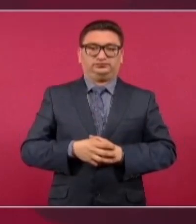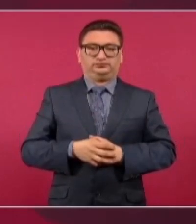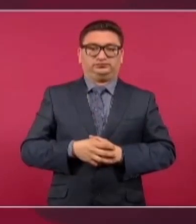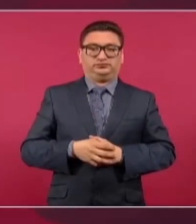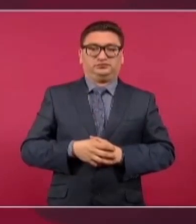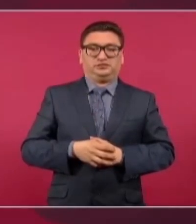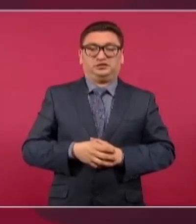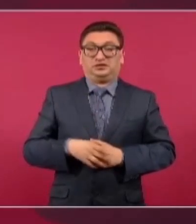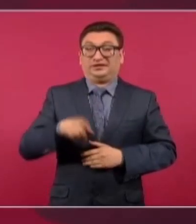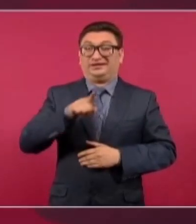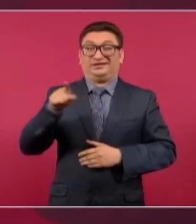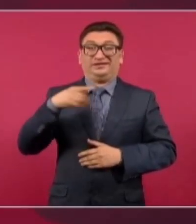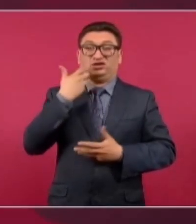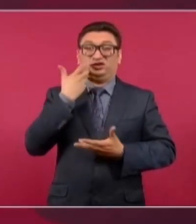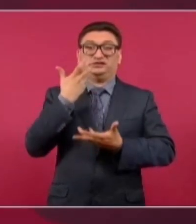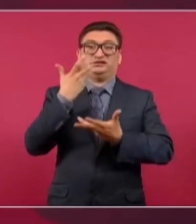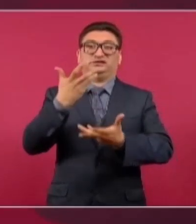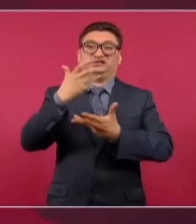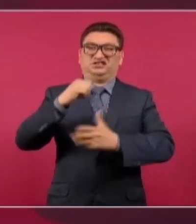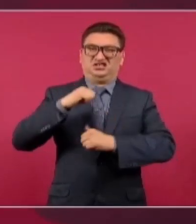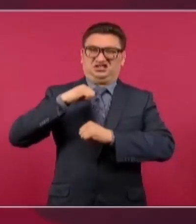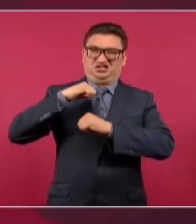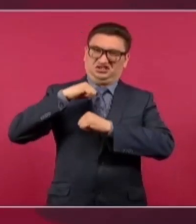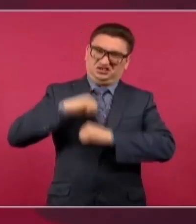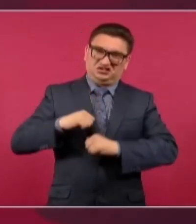el autoritarismo conservador